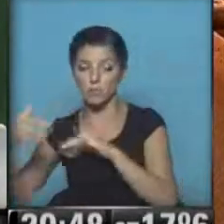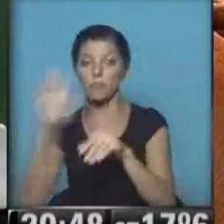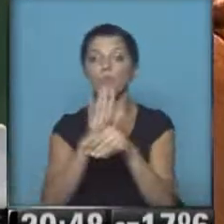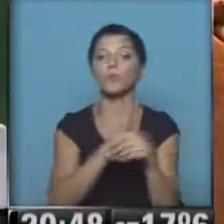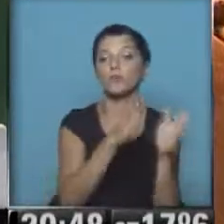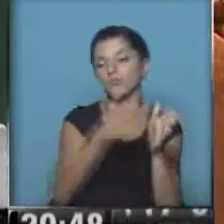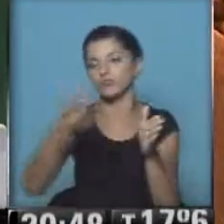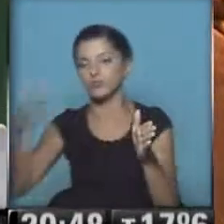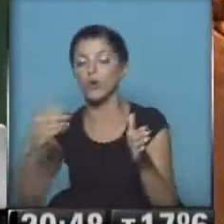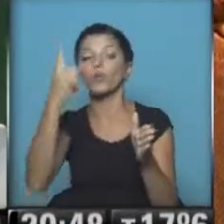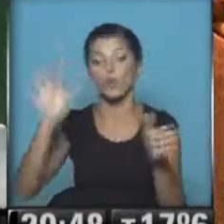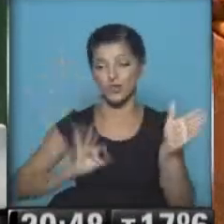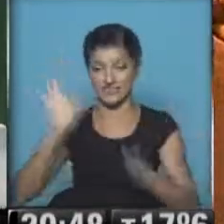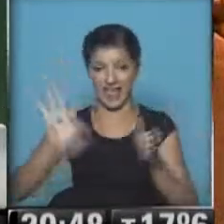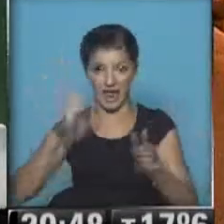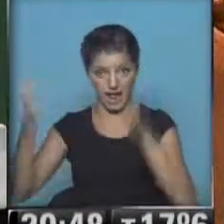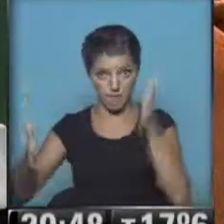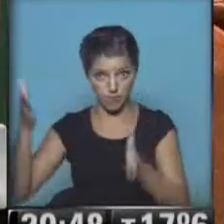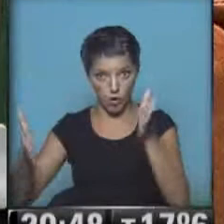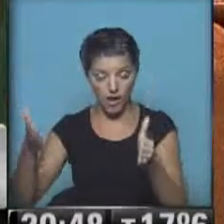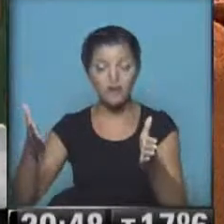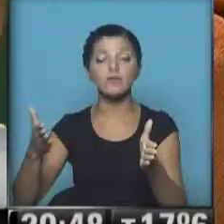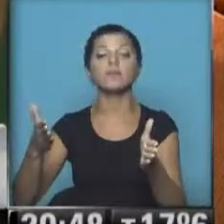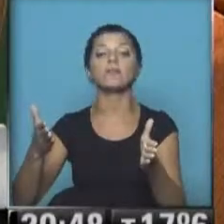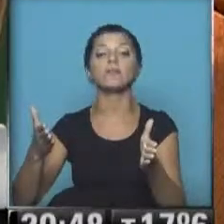de una época, y que creo que va a acercar